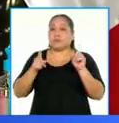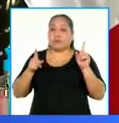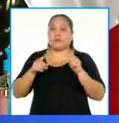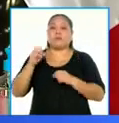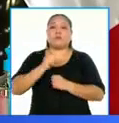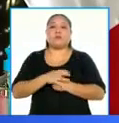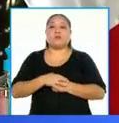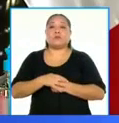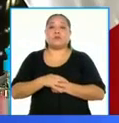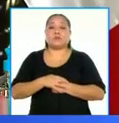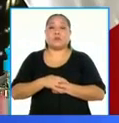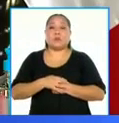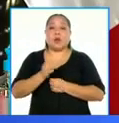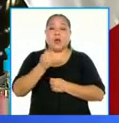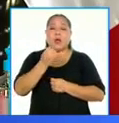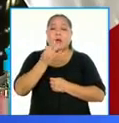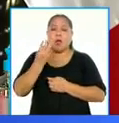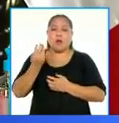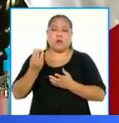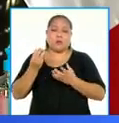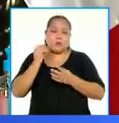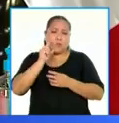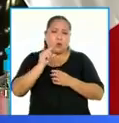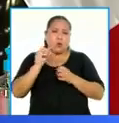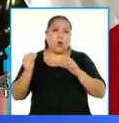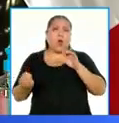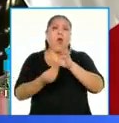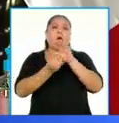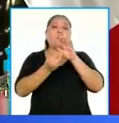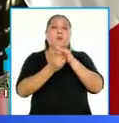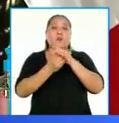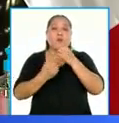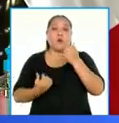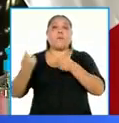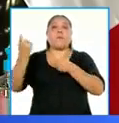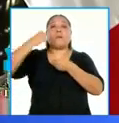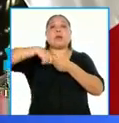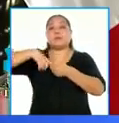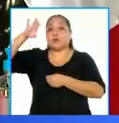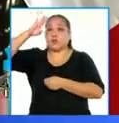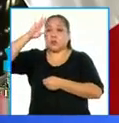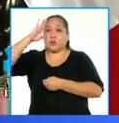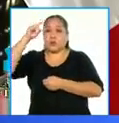habido cierta participación de la Policía Nacional del Perú,